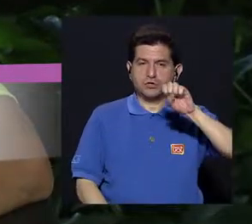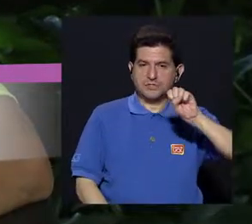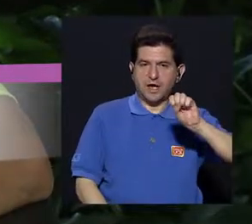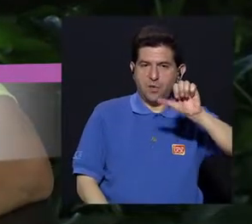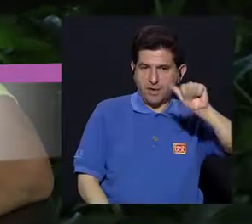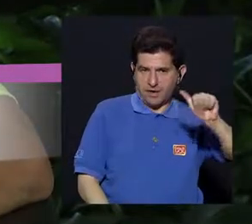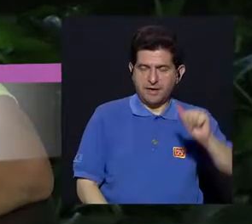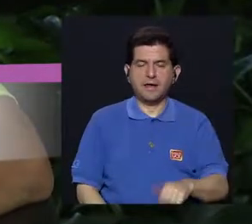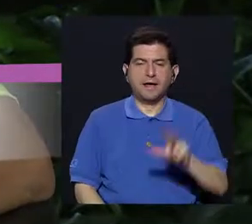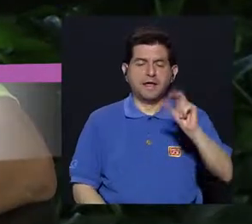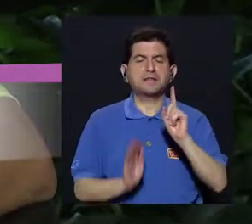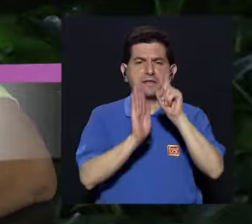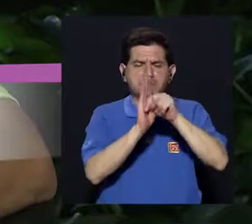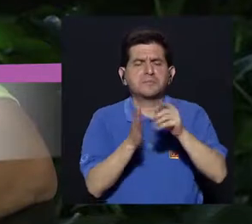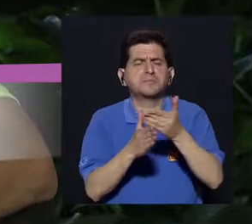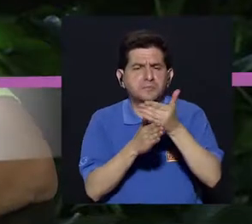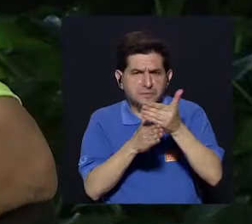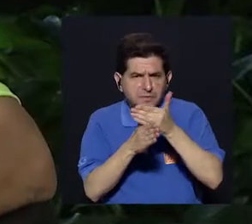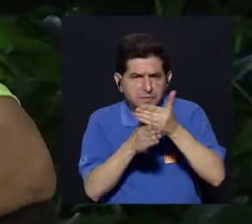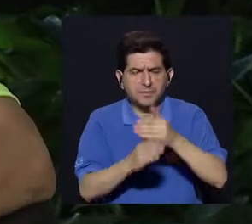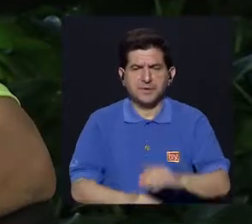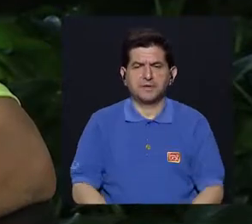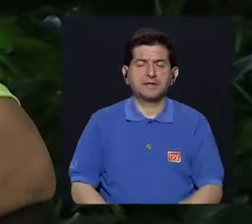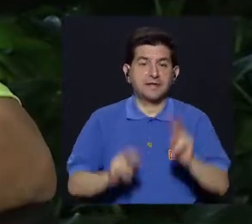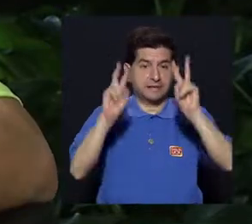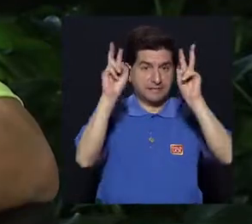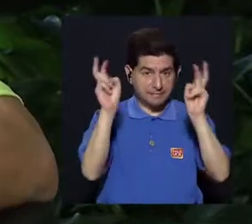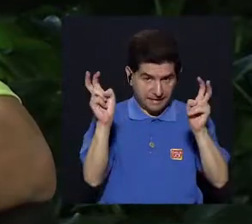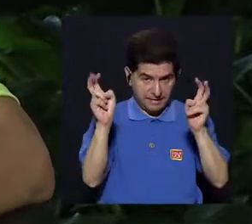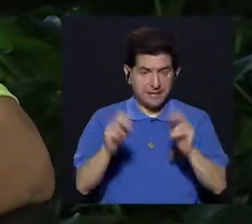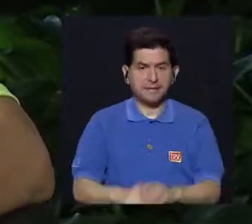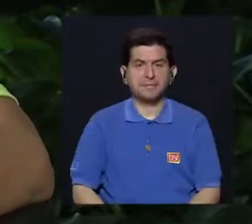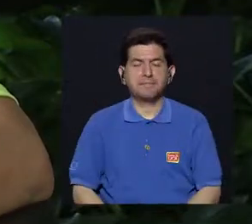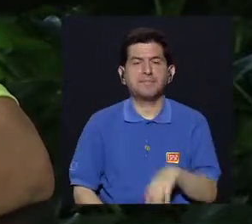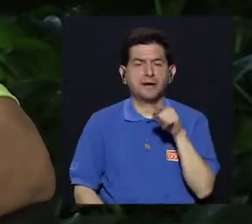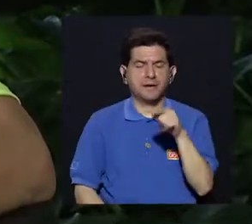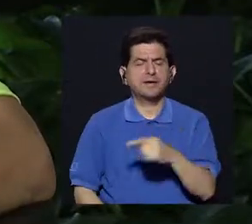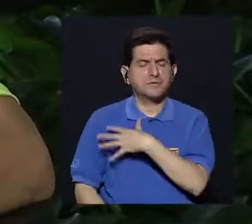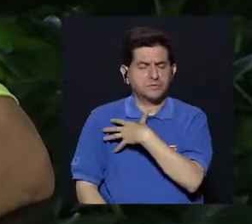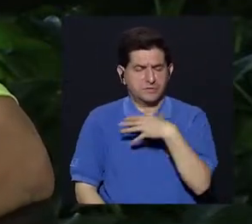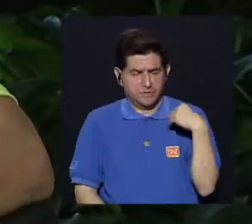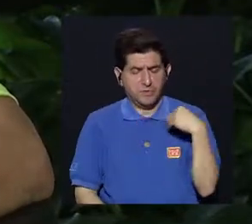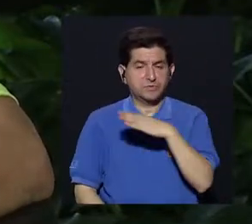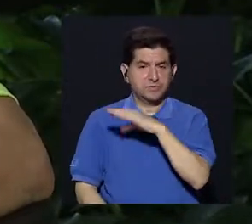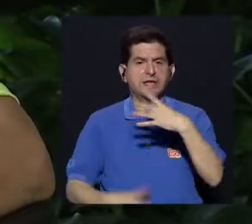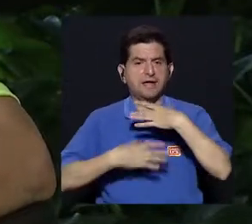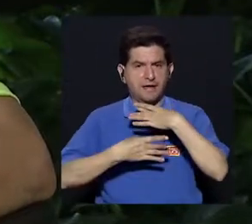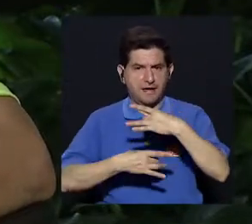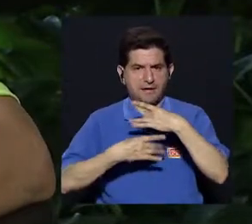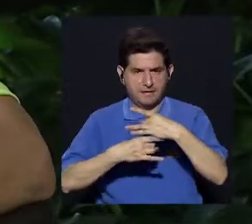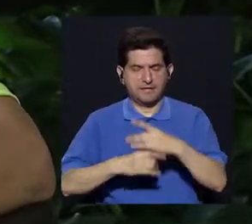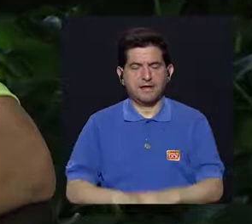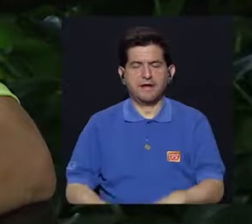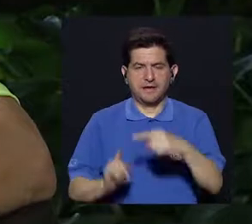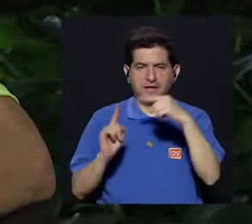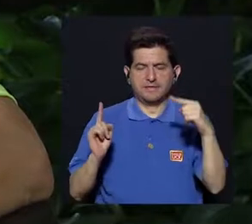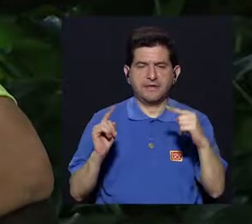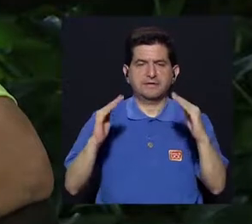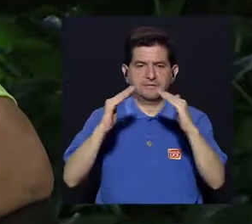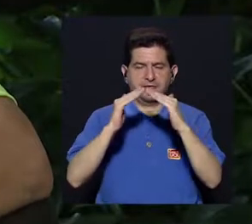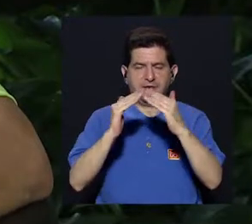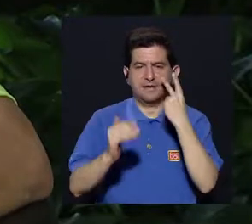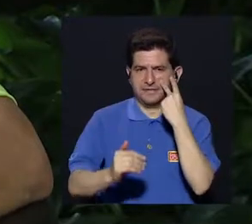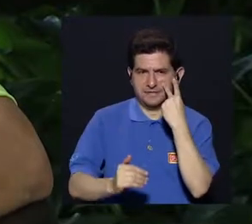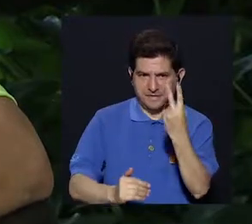30 minutos quiero compartir con ustedes pues, un tema que sea pues, del agrado y del interés de quienes nos ven y nos